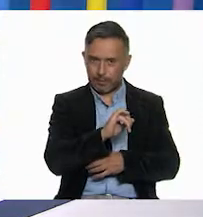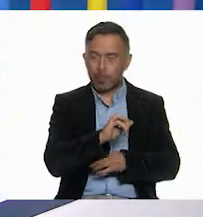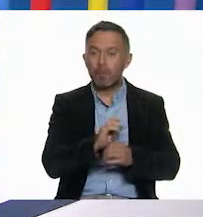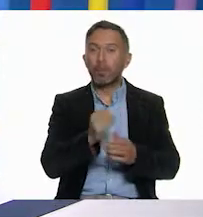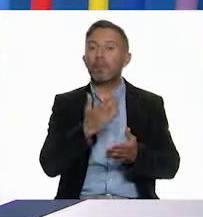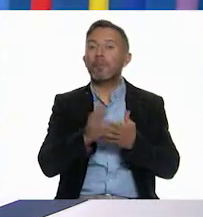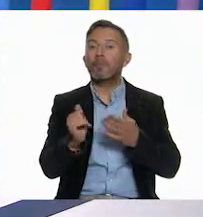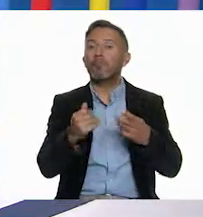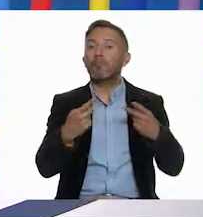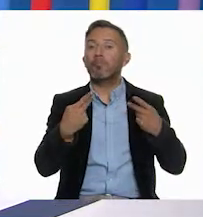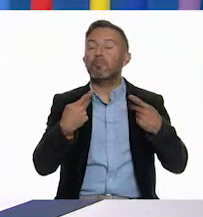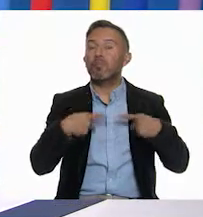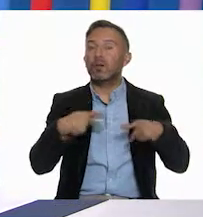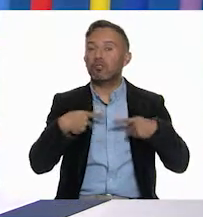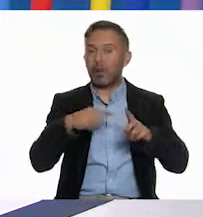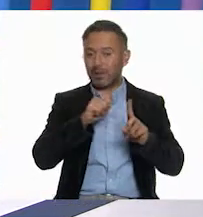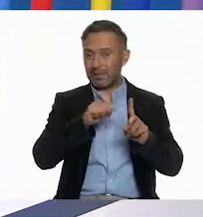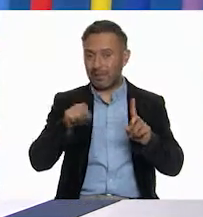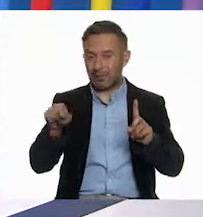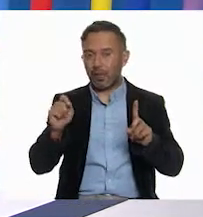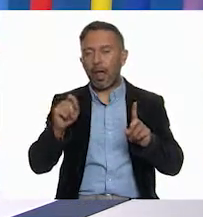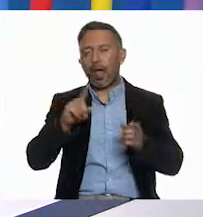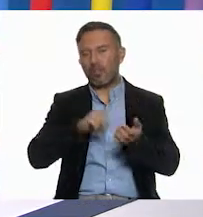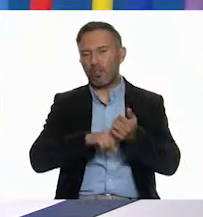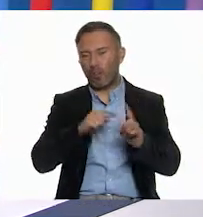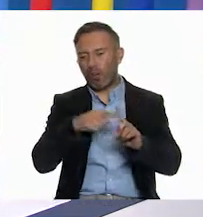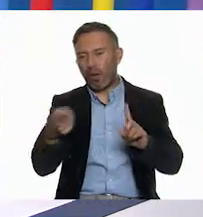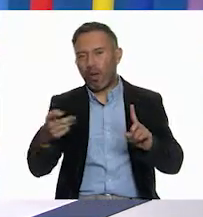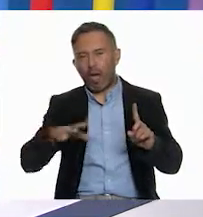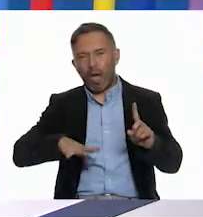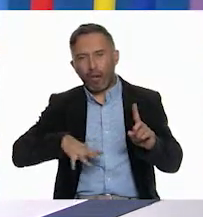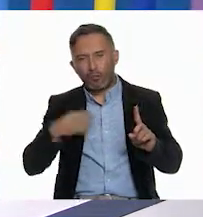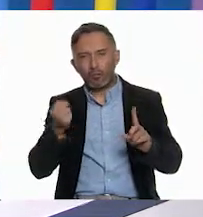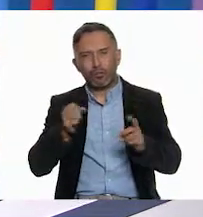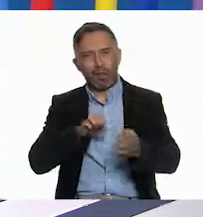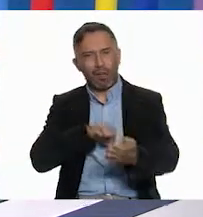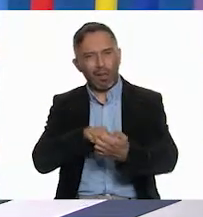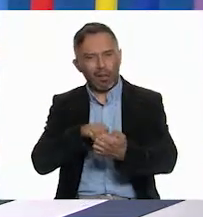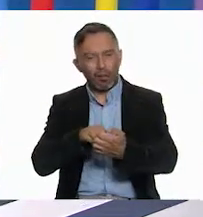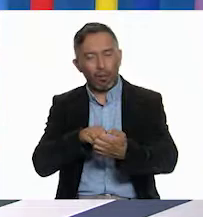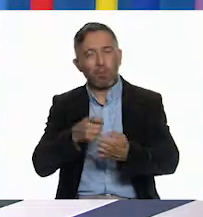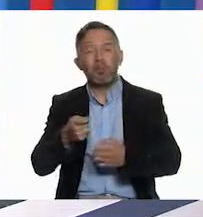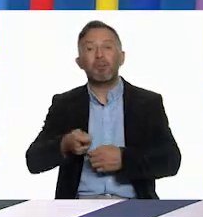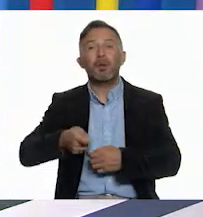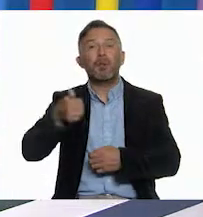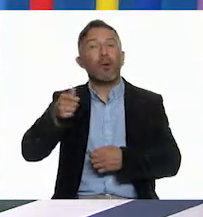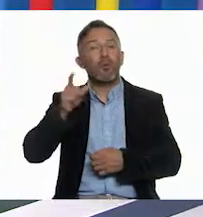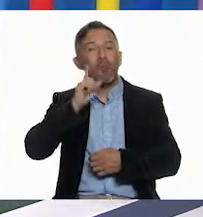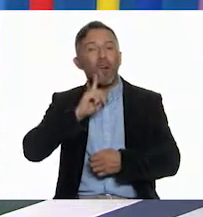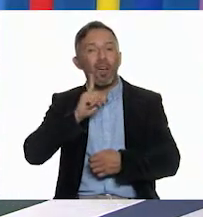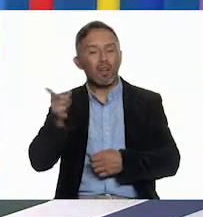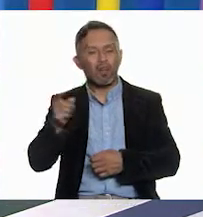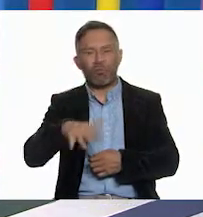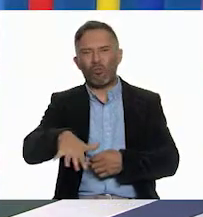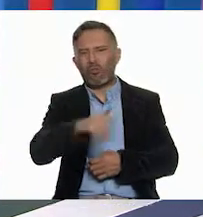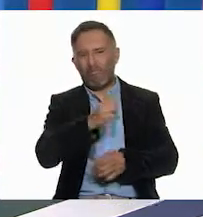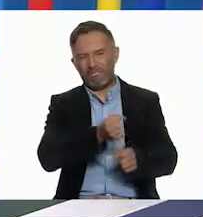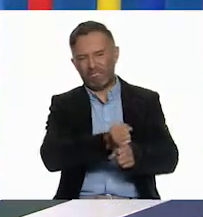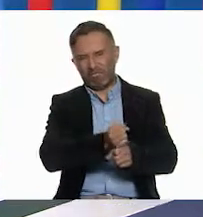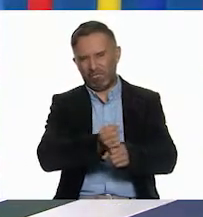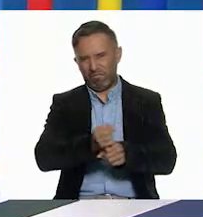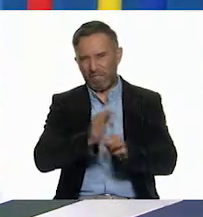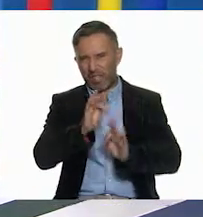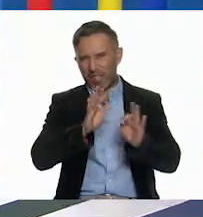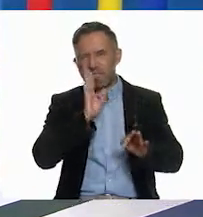entre estos personajes son pues de abuso y de engaño. Porque primero la señora maltrata a todos los habitantes del pueblo y luego